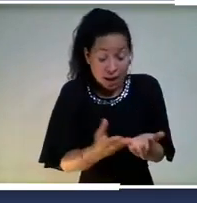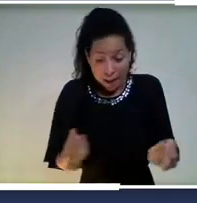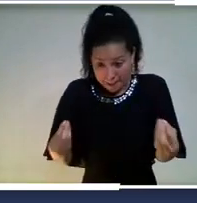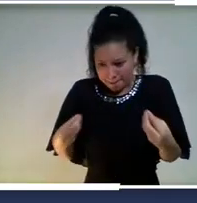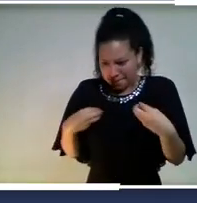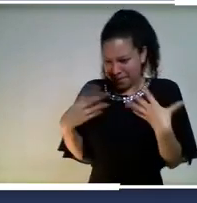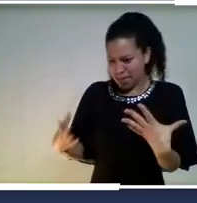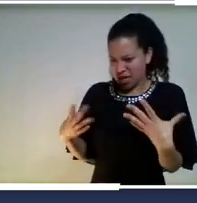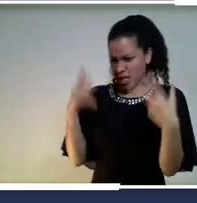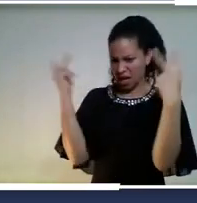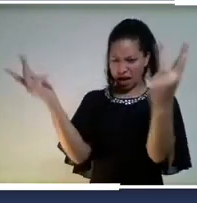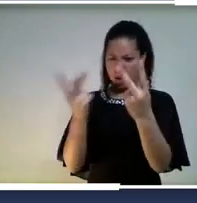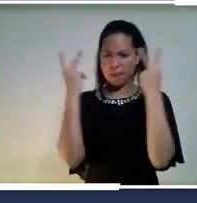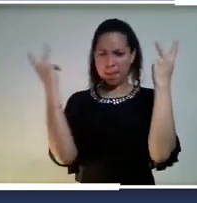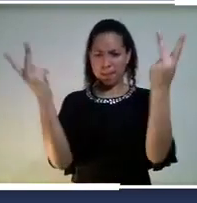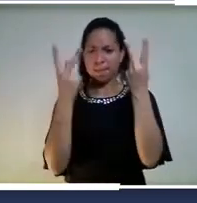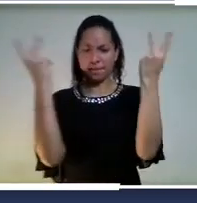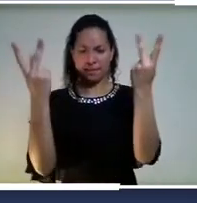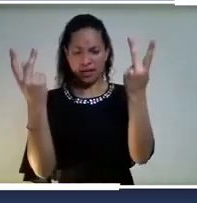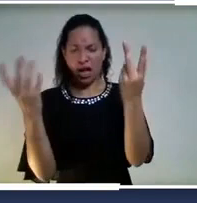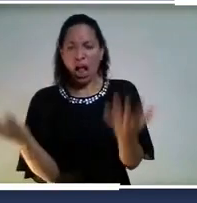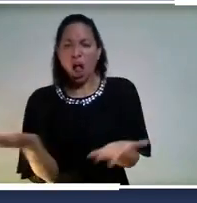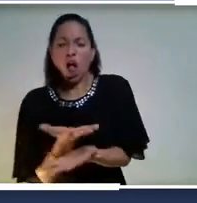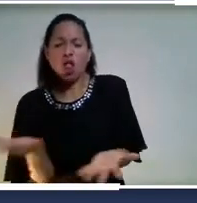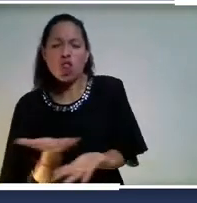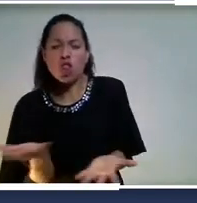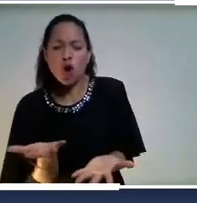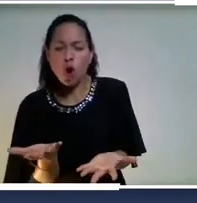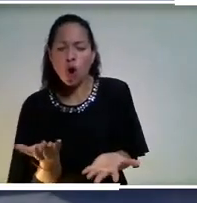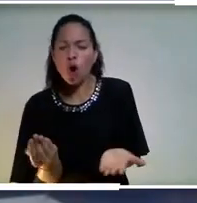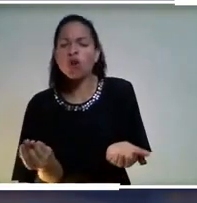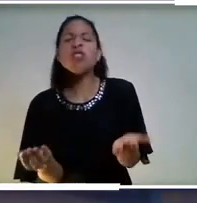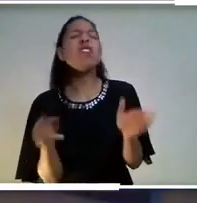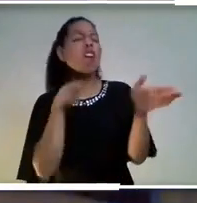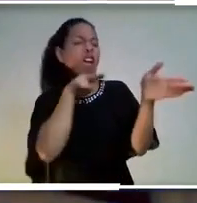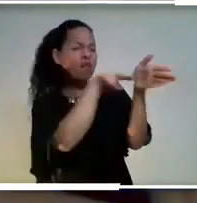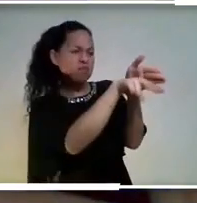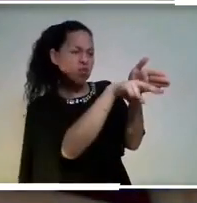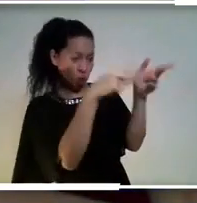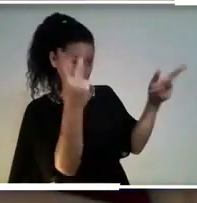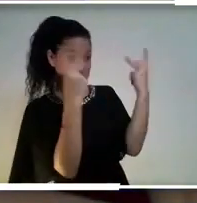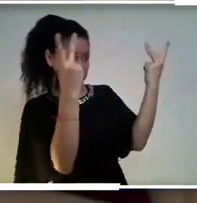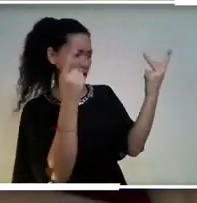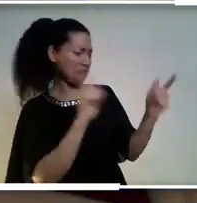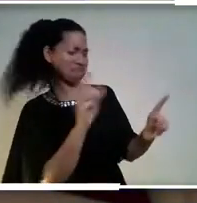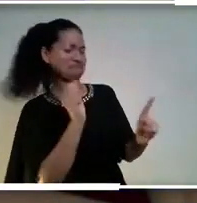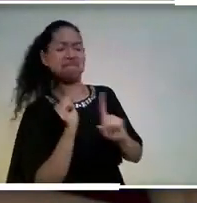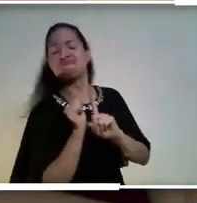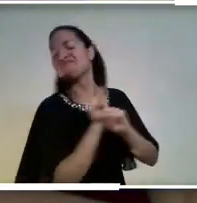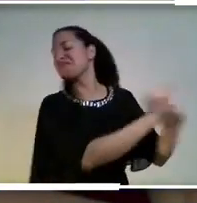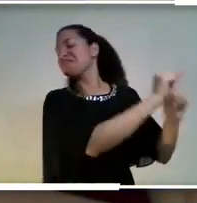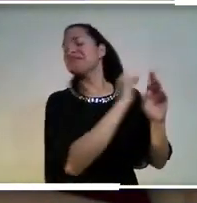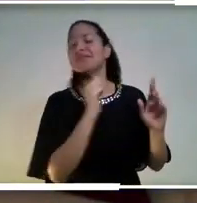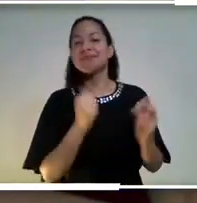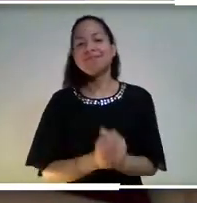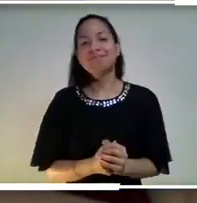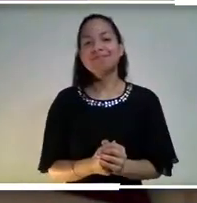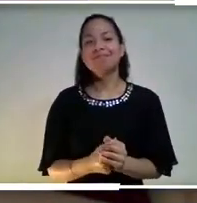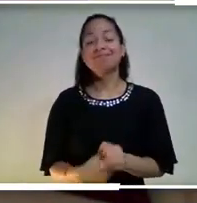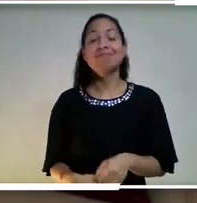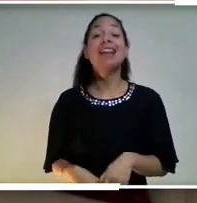iphone donde o sepulcro tu historial amigo amiga hermano y